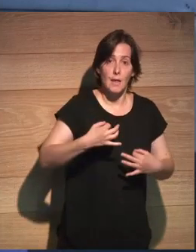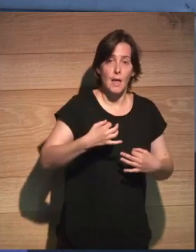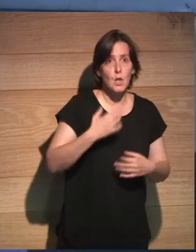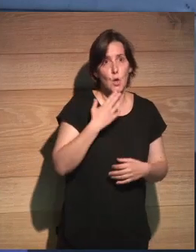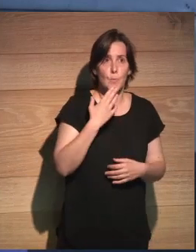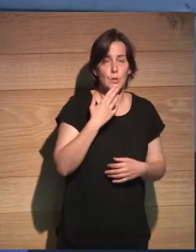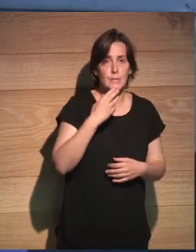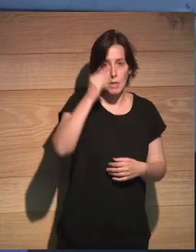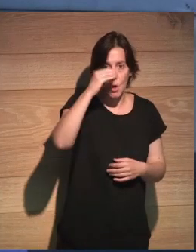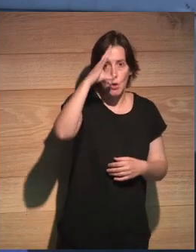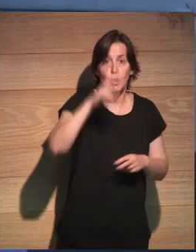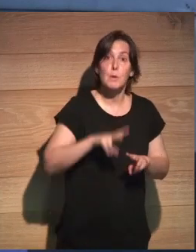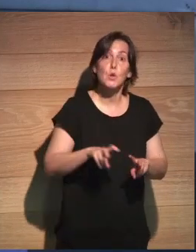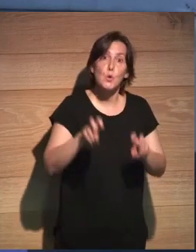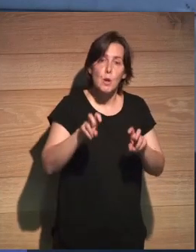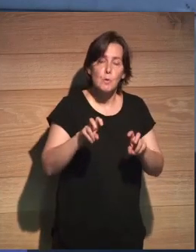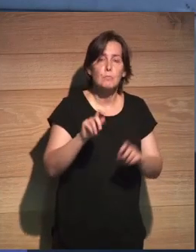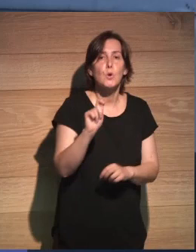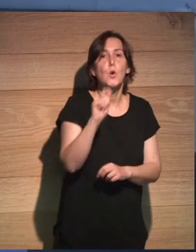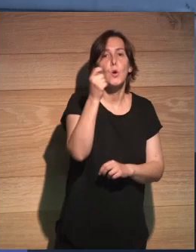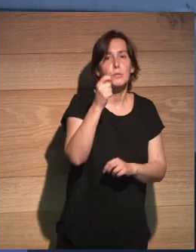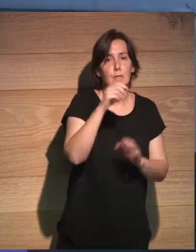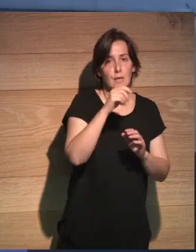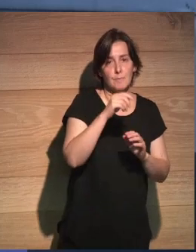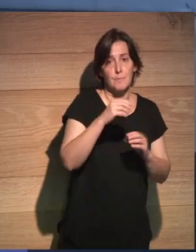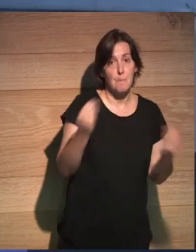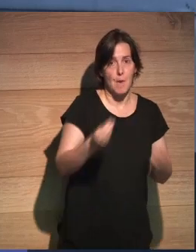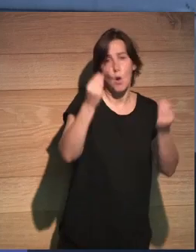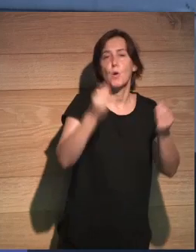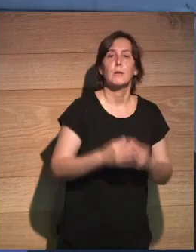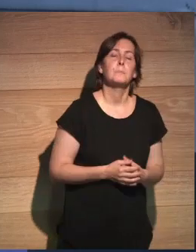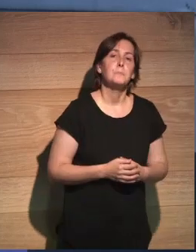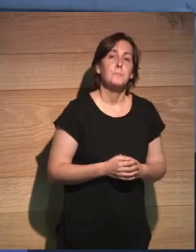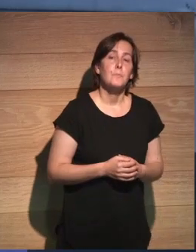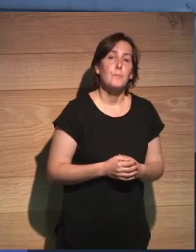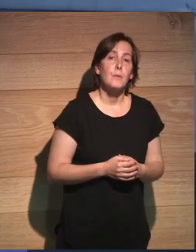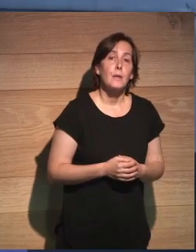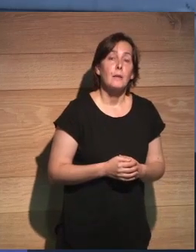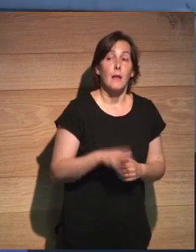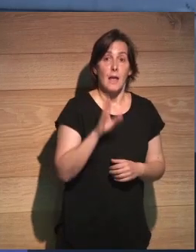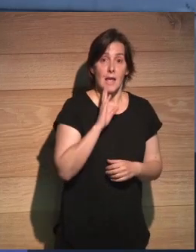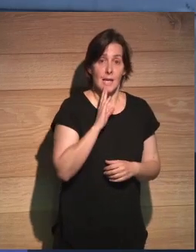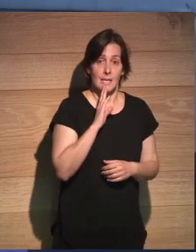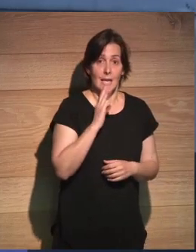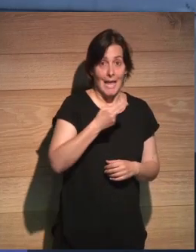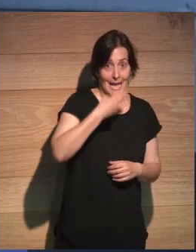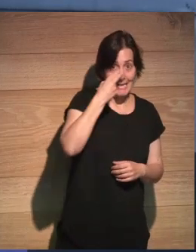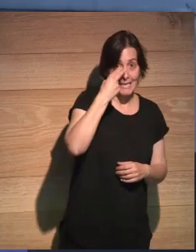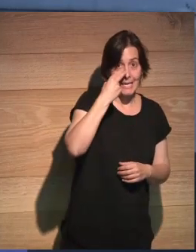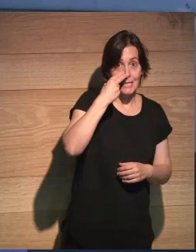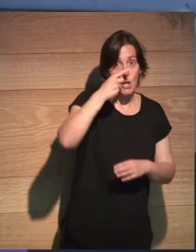ese nuevo conocimiento se consiguen esas mejoras. Como decía, un interés y también una